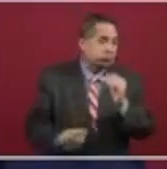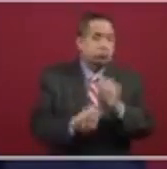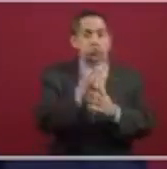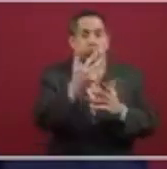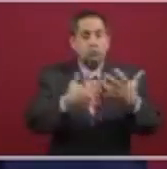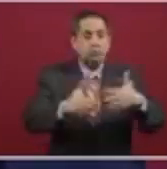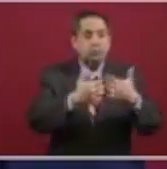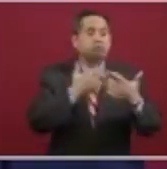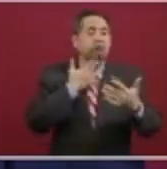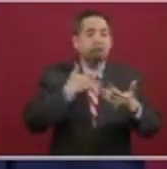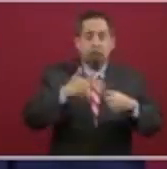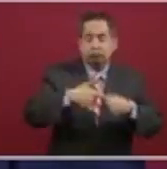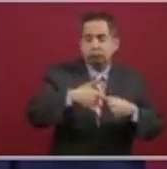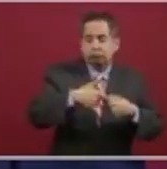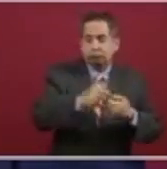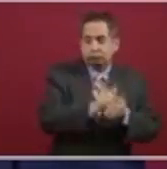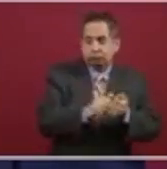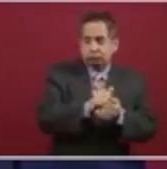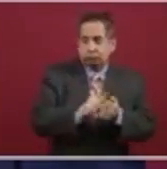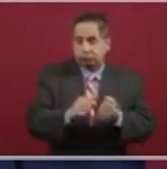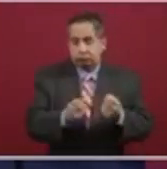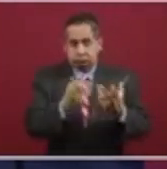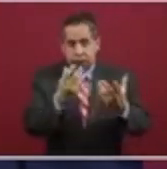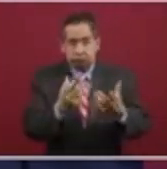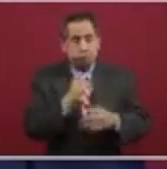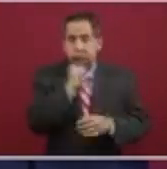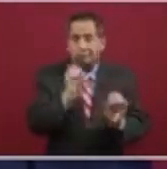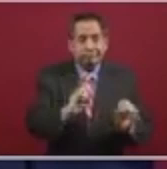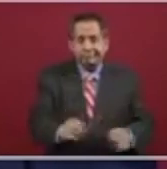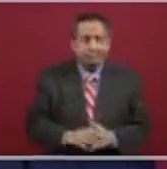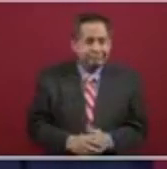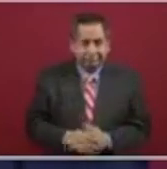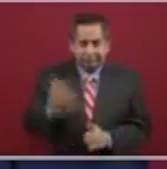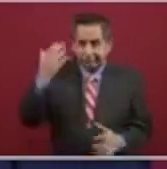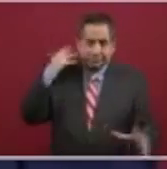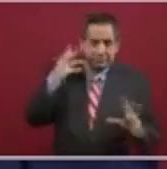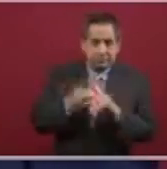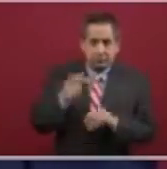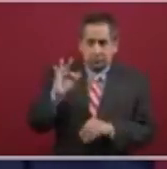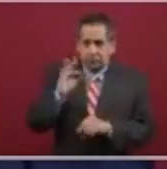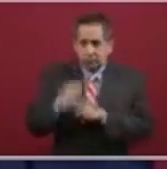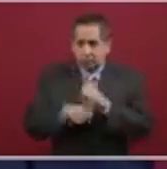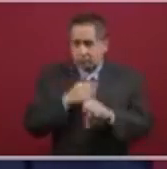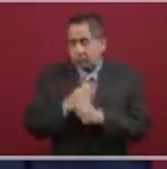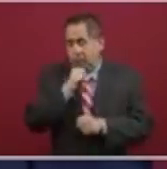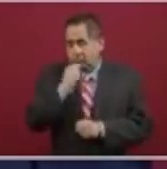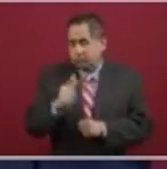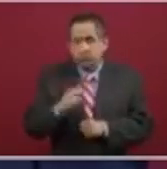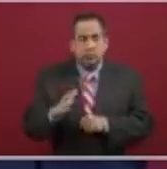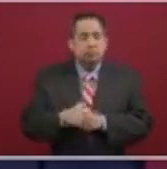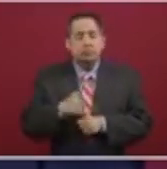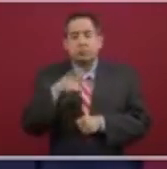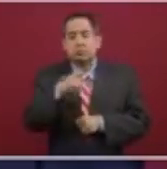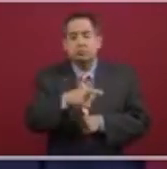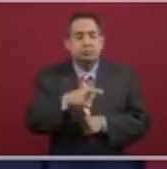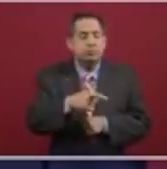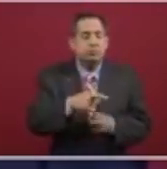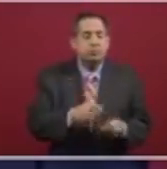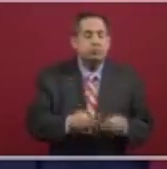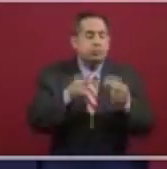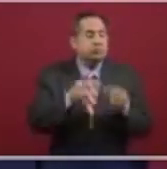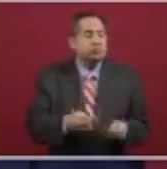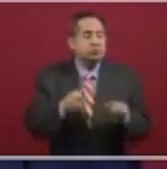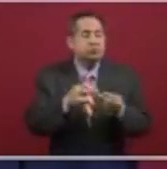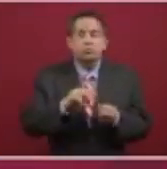en el país, porque tenían el negocio de la compra de la